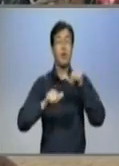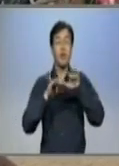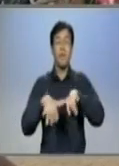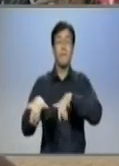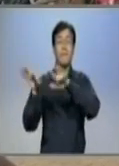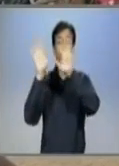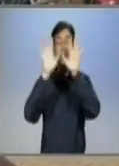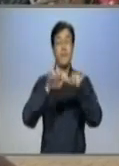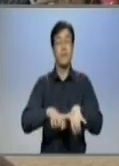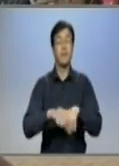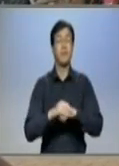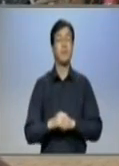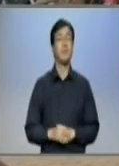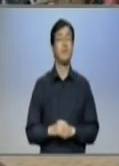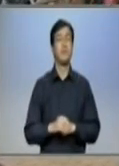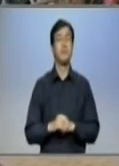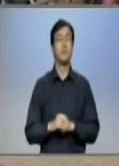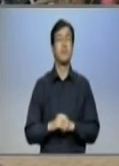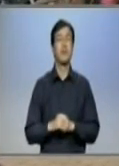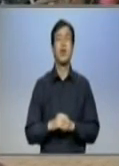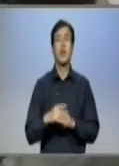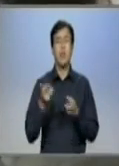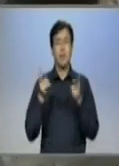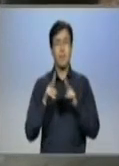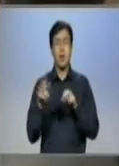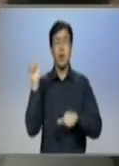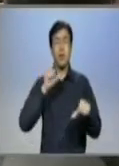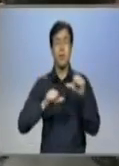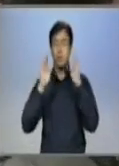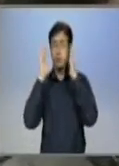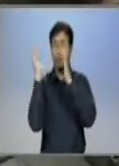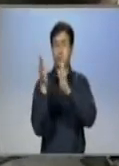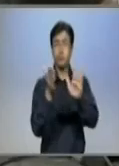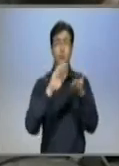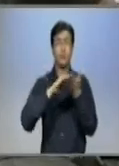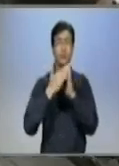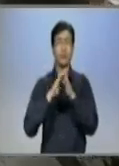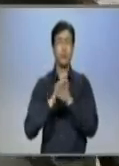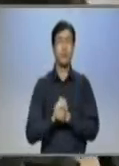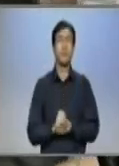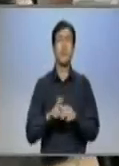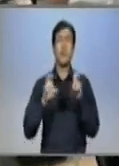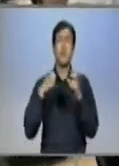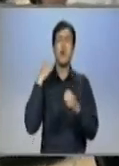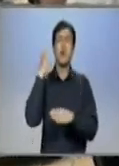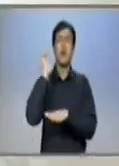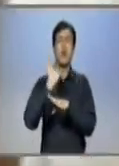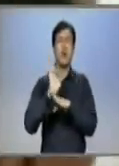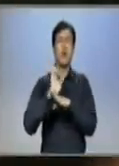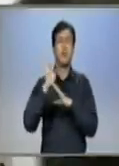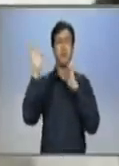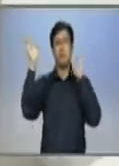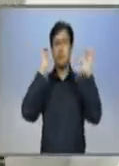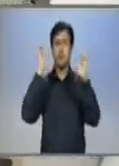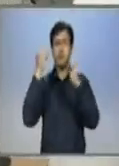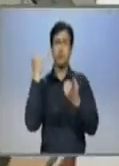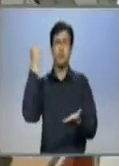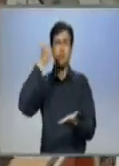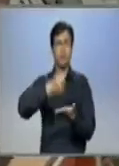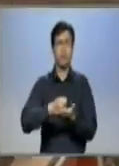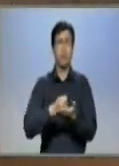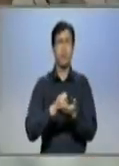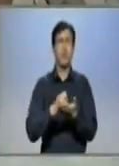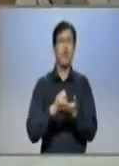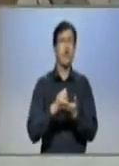un laboratorio que va a atender a la comunidad. El gobierno, mediante Ecuador Estratégico, invierte en la provincia de Orellana cerca